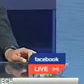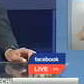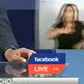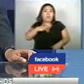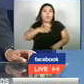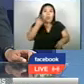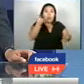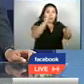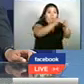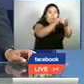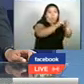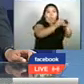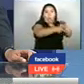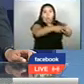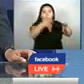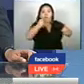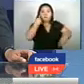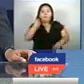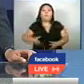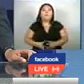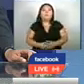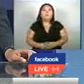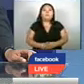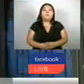las cuentas bancarias de sus víctimas. Veamos.